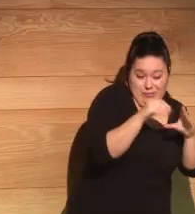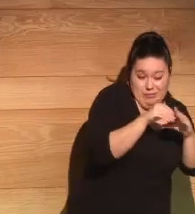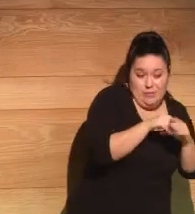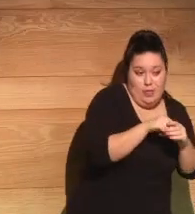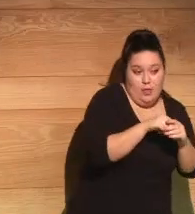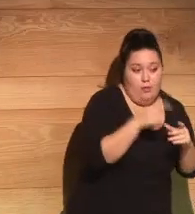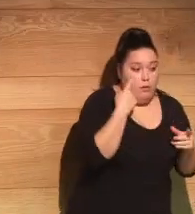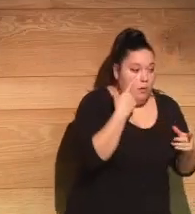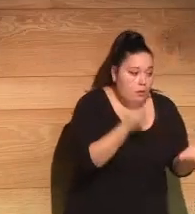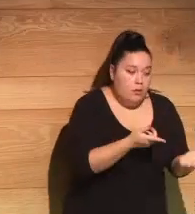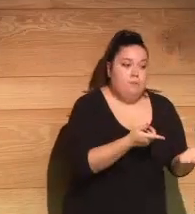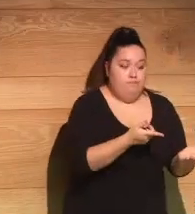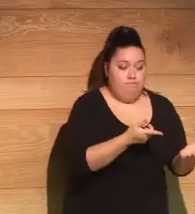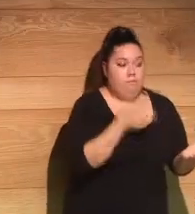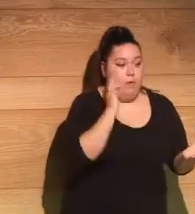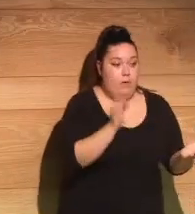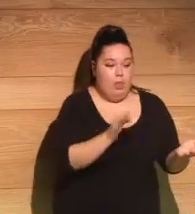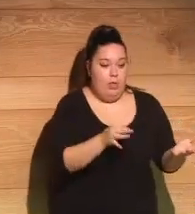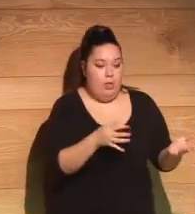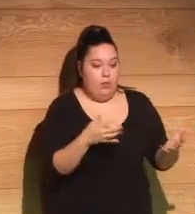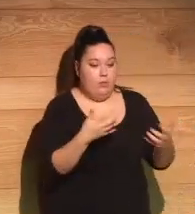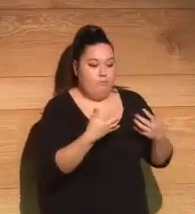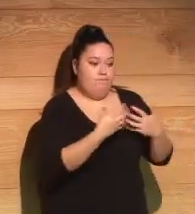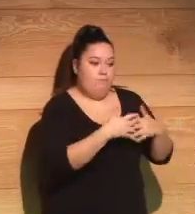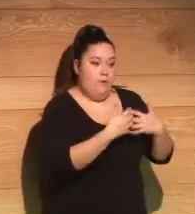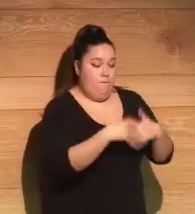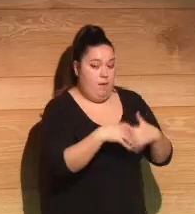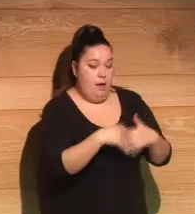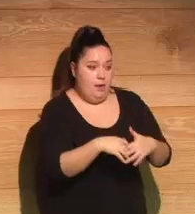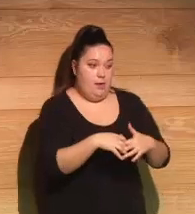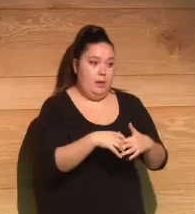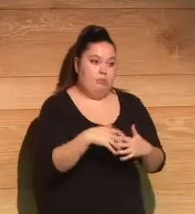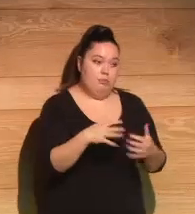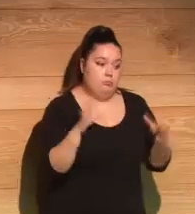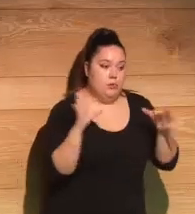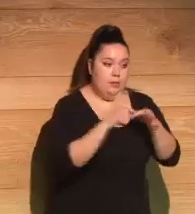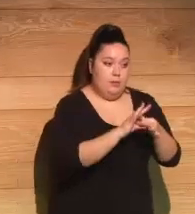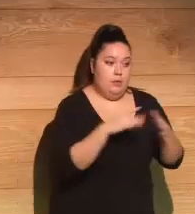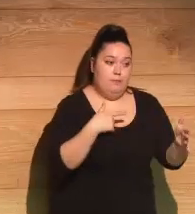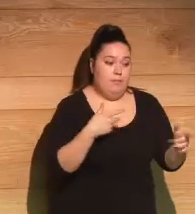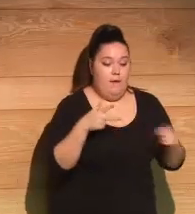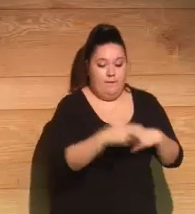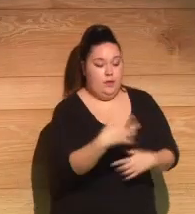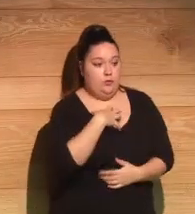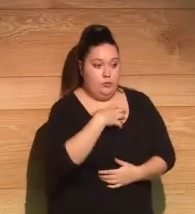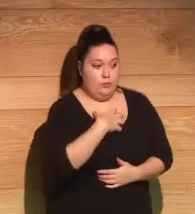que hay cosas, y evidentemente también está el azar y lo que no se puede evitar, pero creo